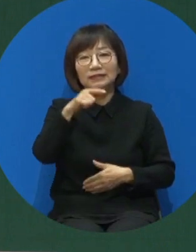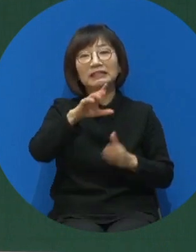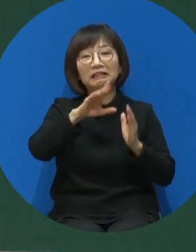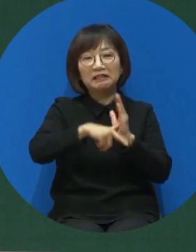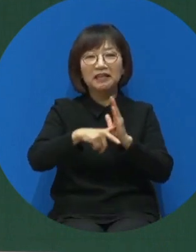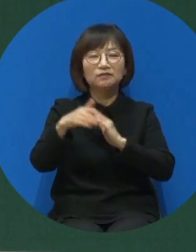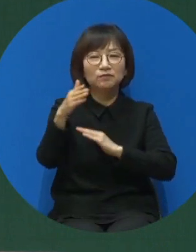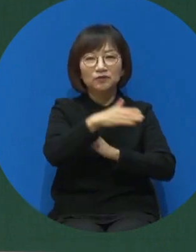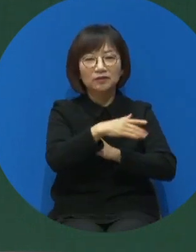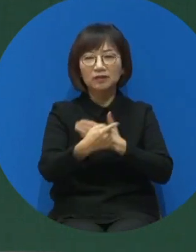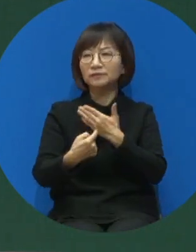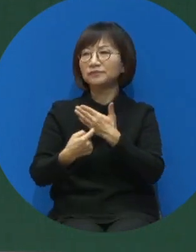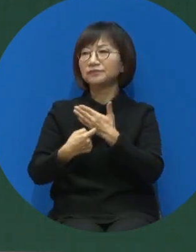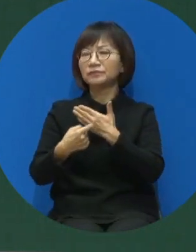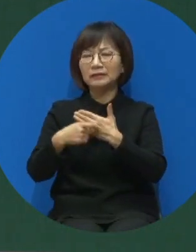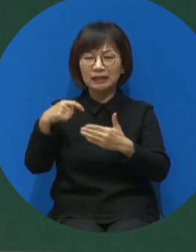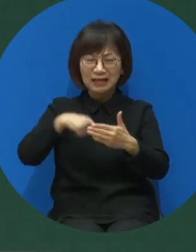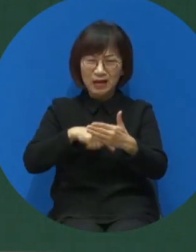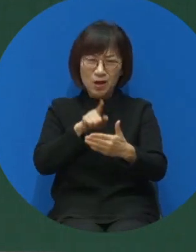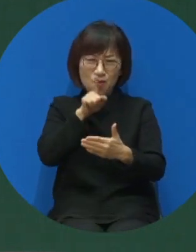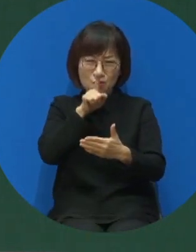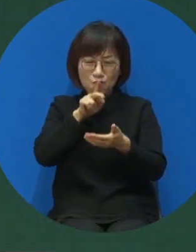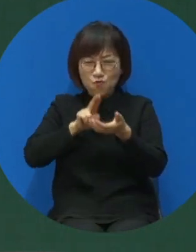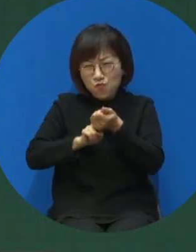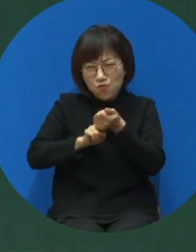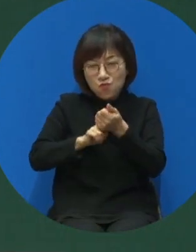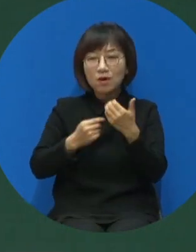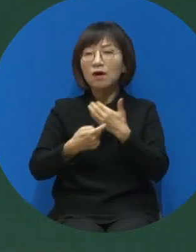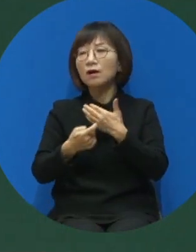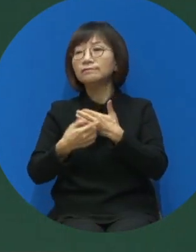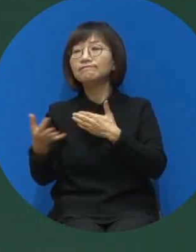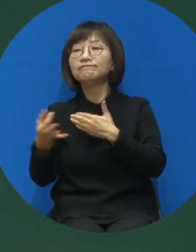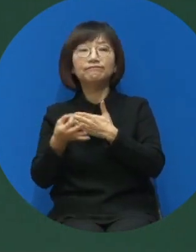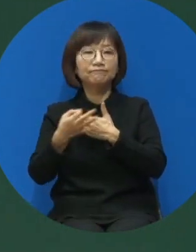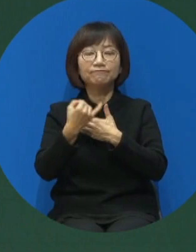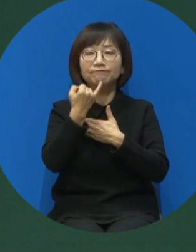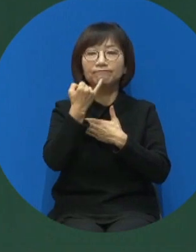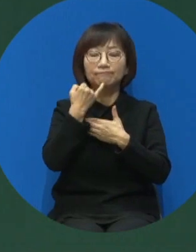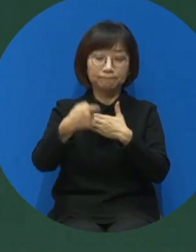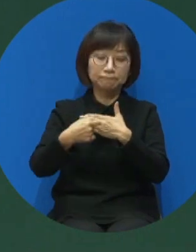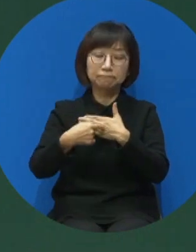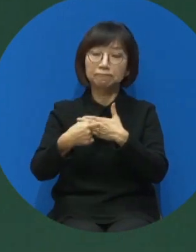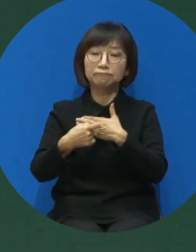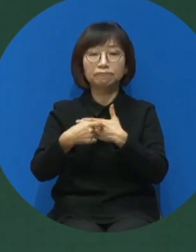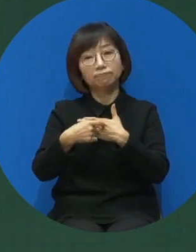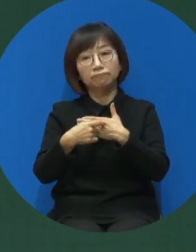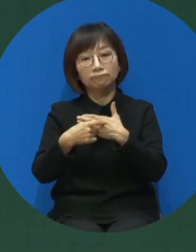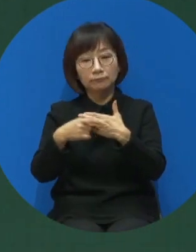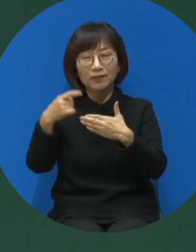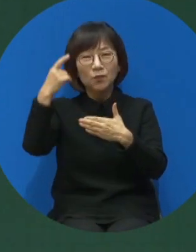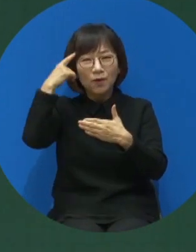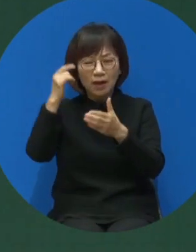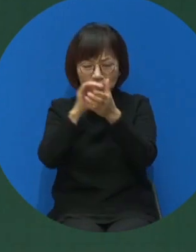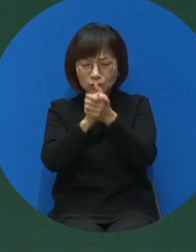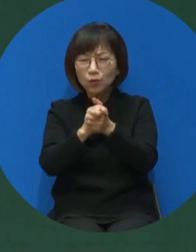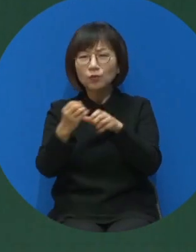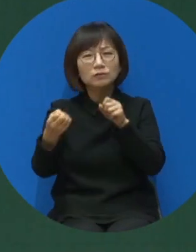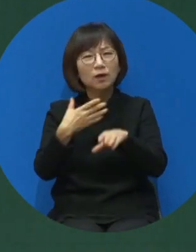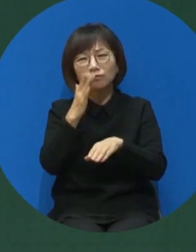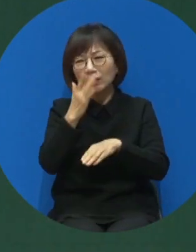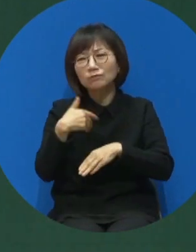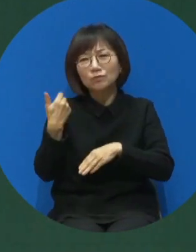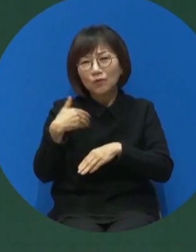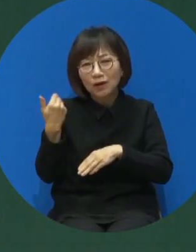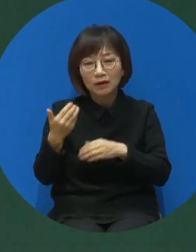y en ese momento ustedes solamente van a tener apariencias o exterioridades falsas o youtube un domo botón inconcluso porque tenemos un